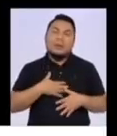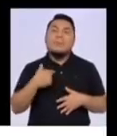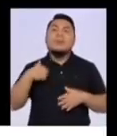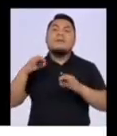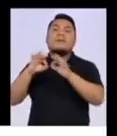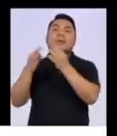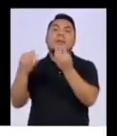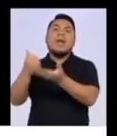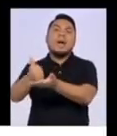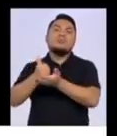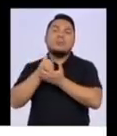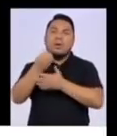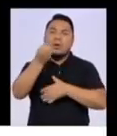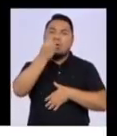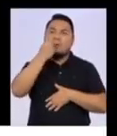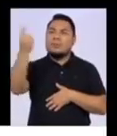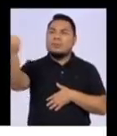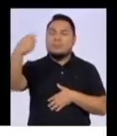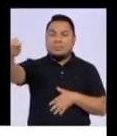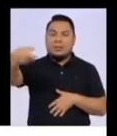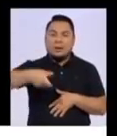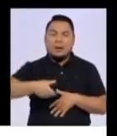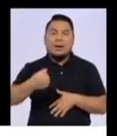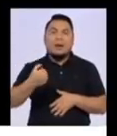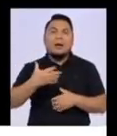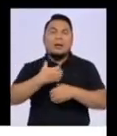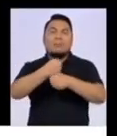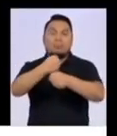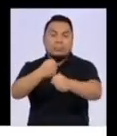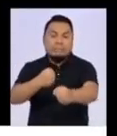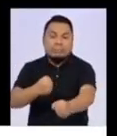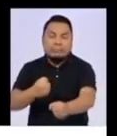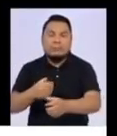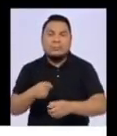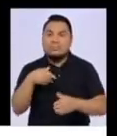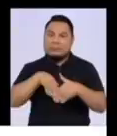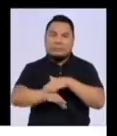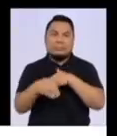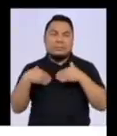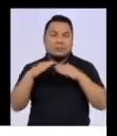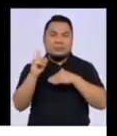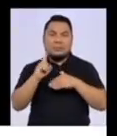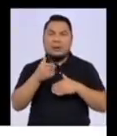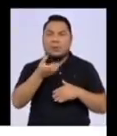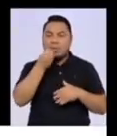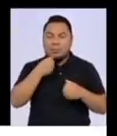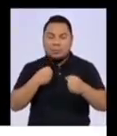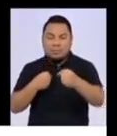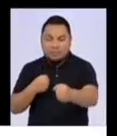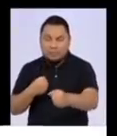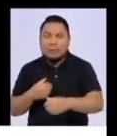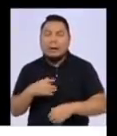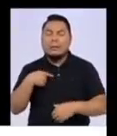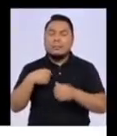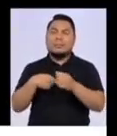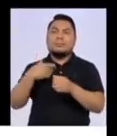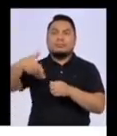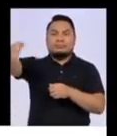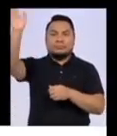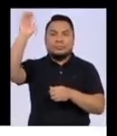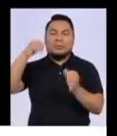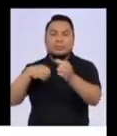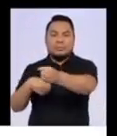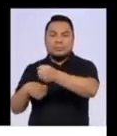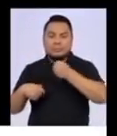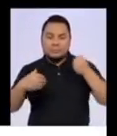buena, me estaba ayudando, trayéndome la comida, me dejaban en la puerta porque, de hecho, no pueden ingresar. Y eso ha sido bastante reconfortante, tener